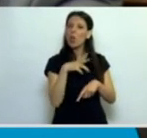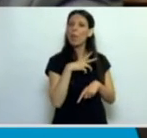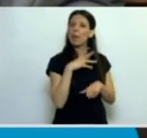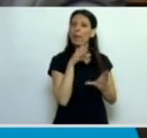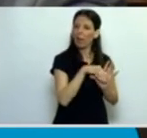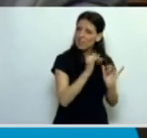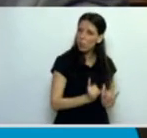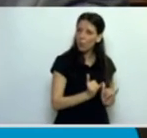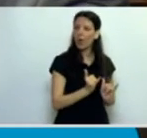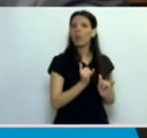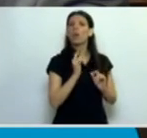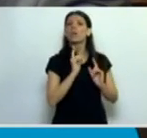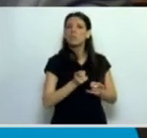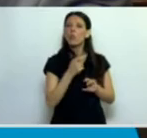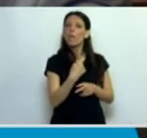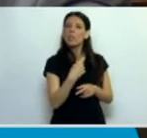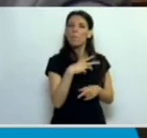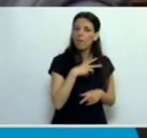del sistema jubilatorio.